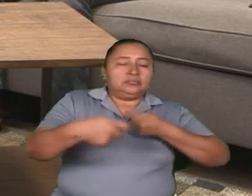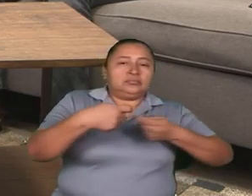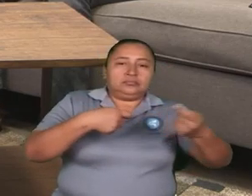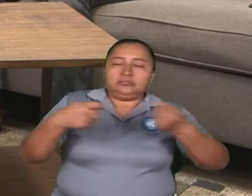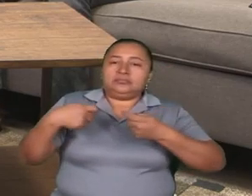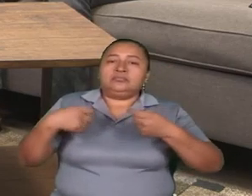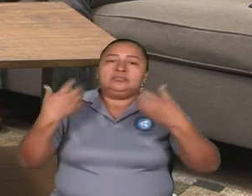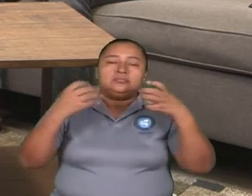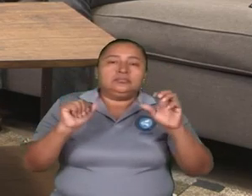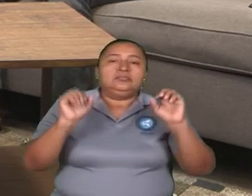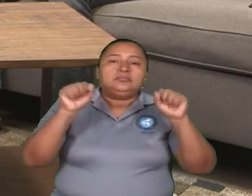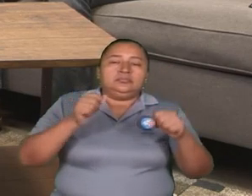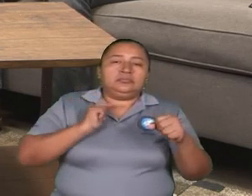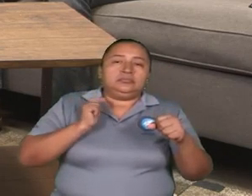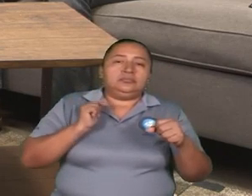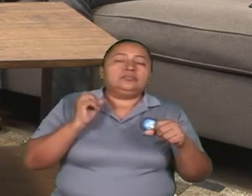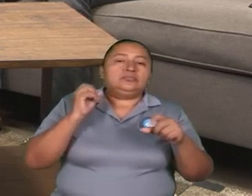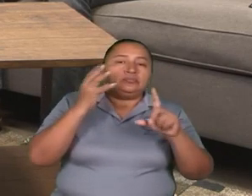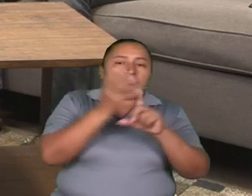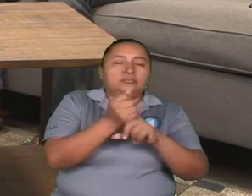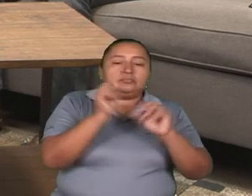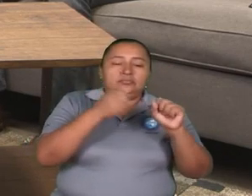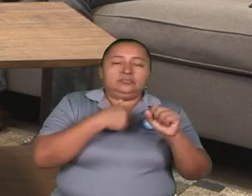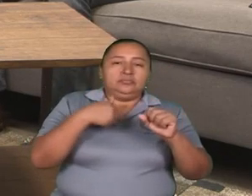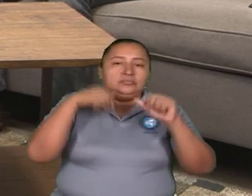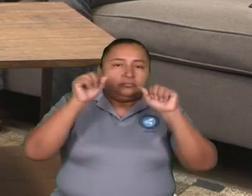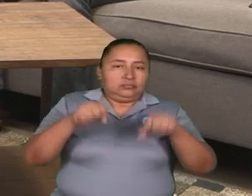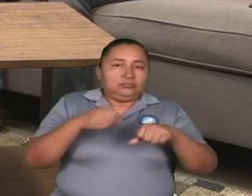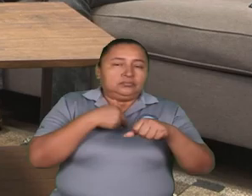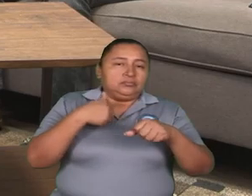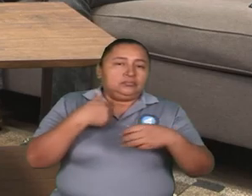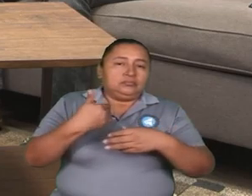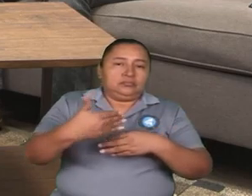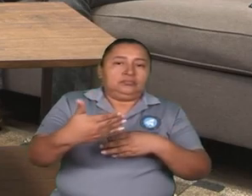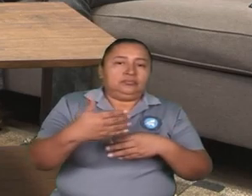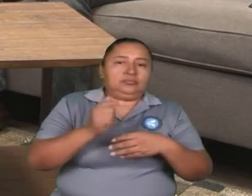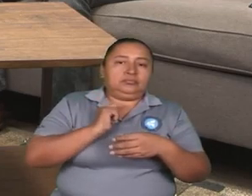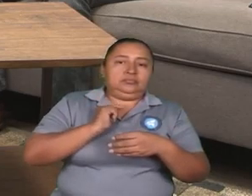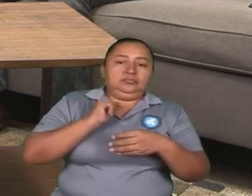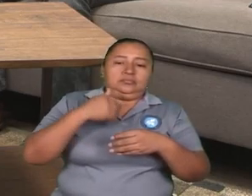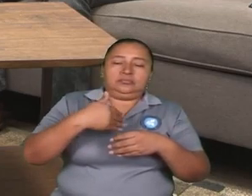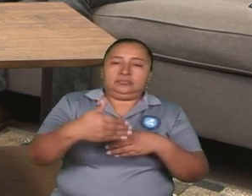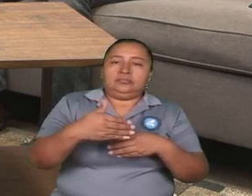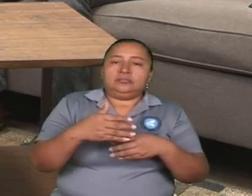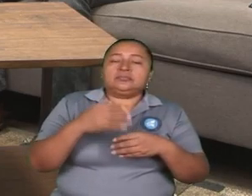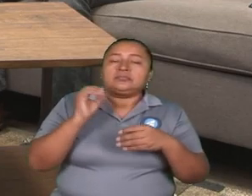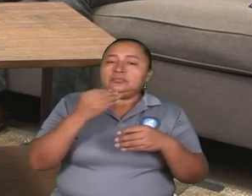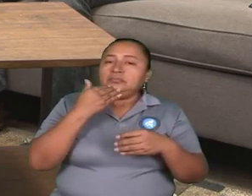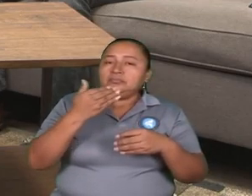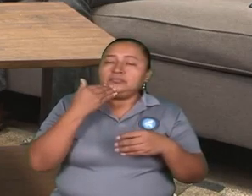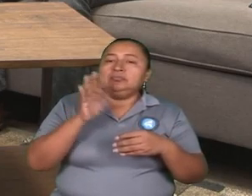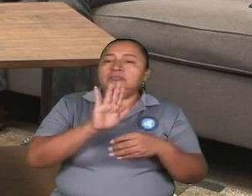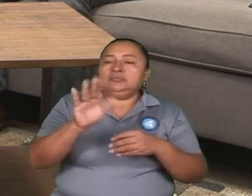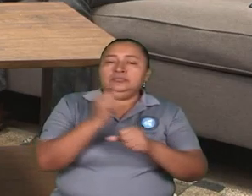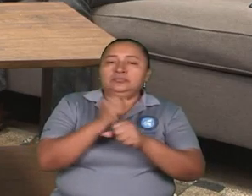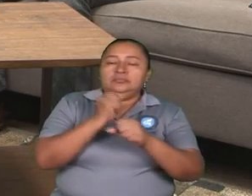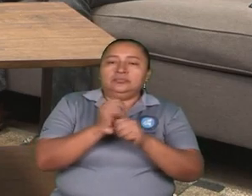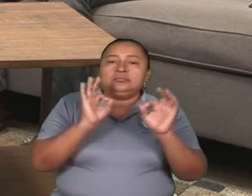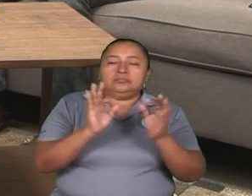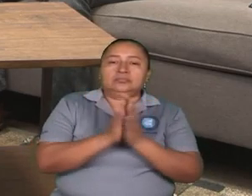a nuestros 15 departamentos, más nuestras dos regiones autónomas, ¿verdad? Con todos esos platillos